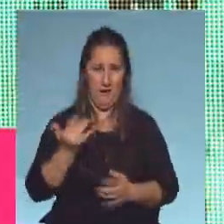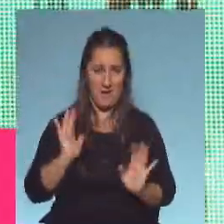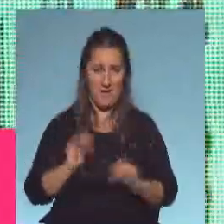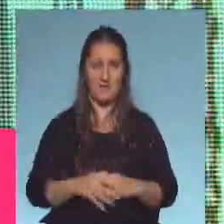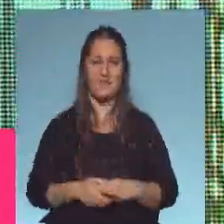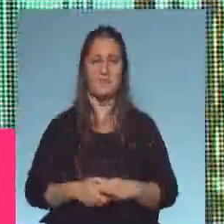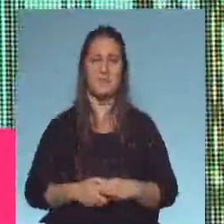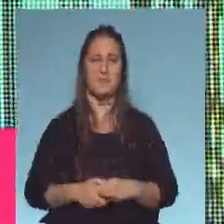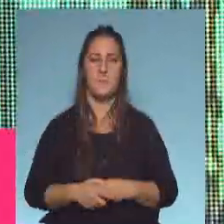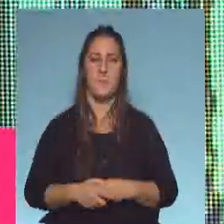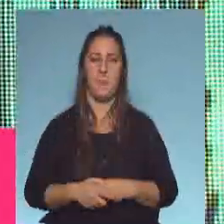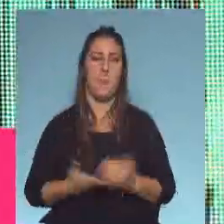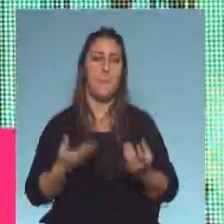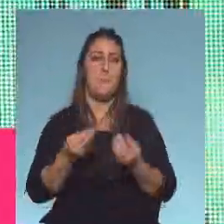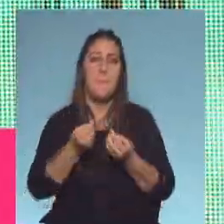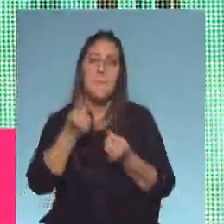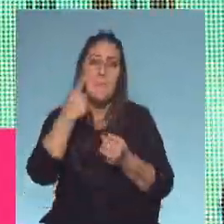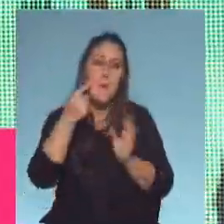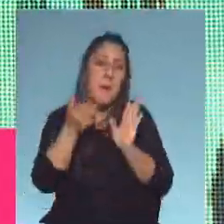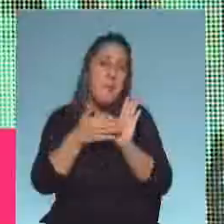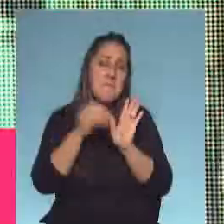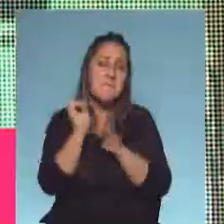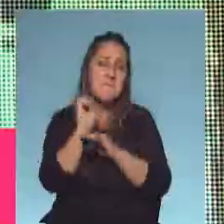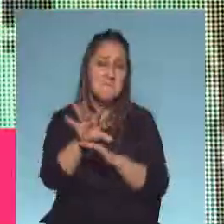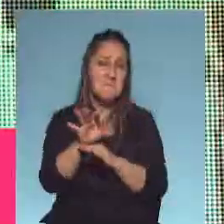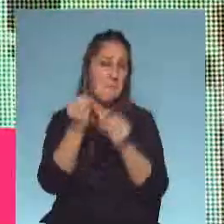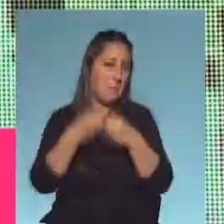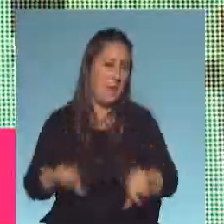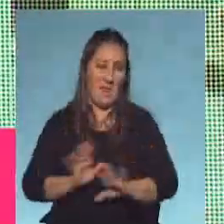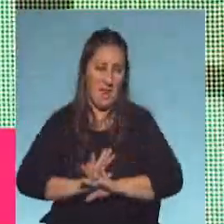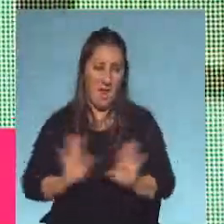Claro, obvio. No perdés nada. Comprobar. ¿Por qué? Porque